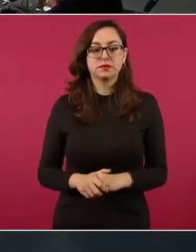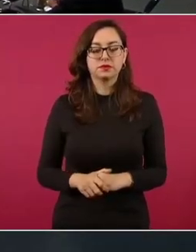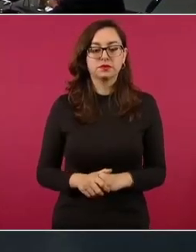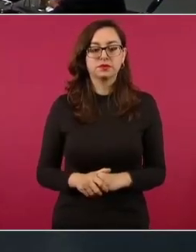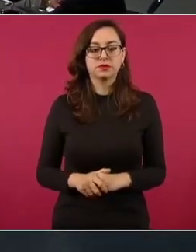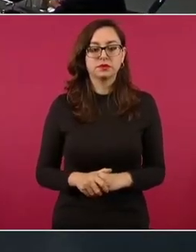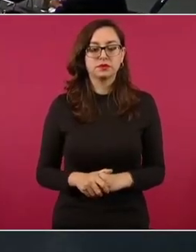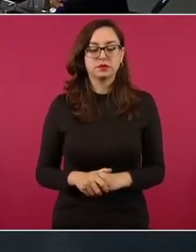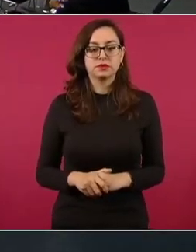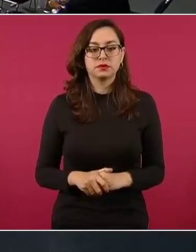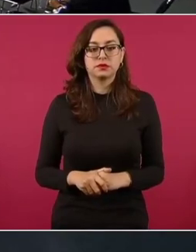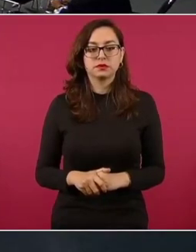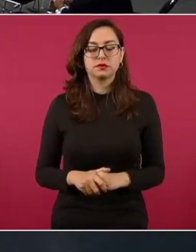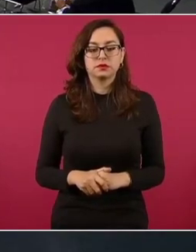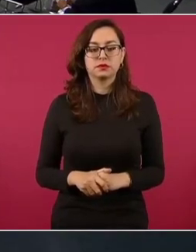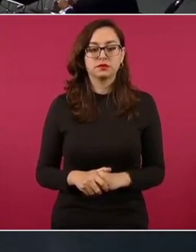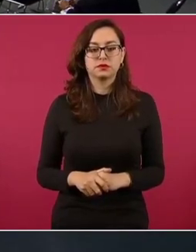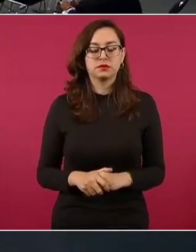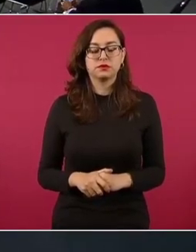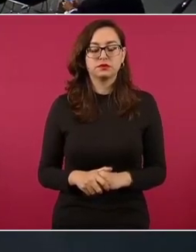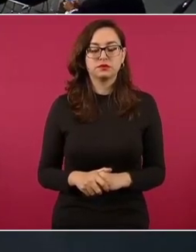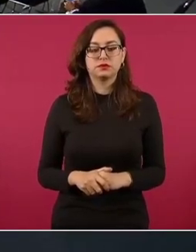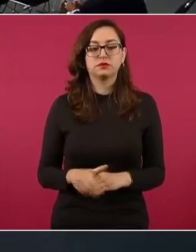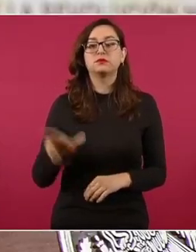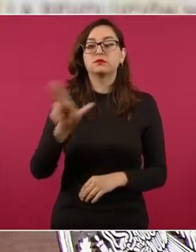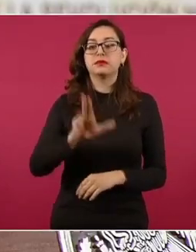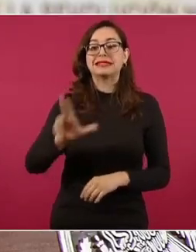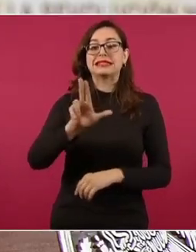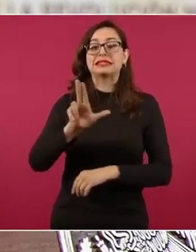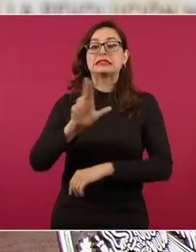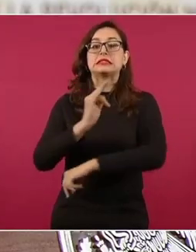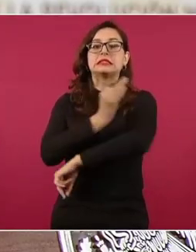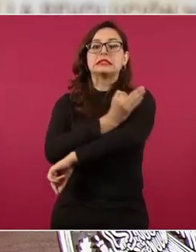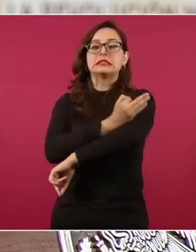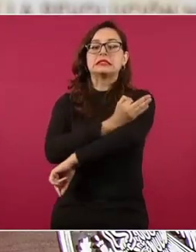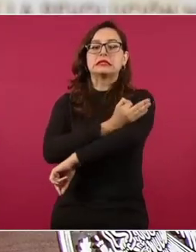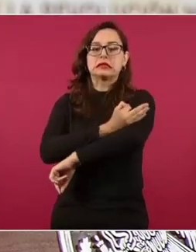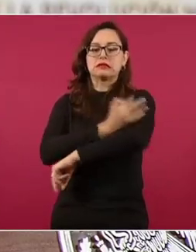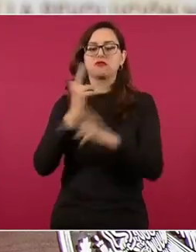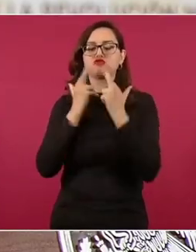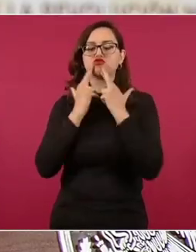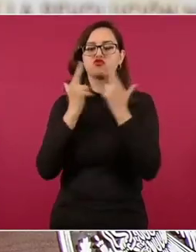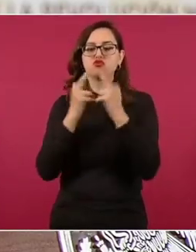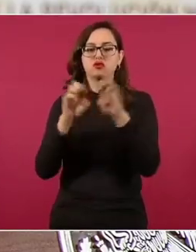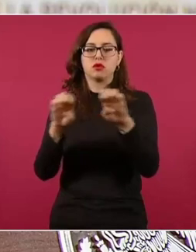Sí, es martes por la tarde, es reunión del gabinete,